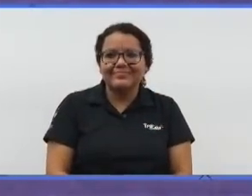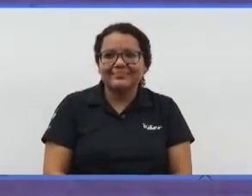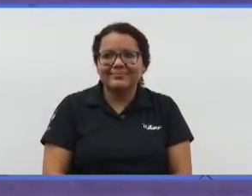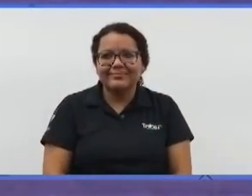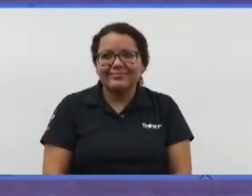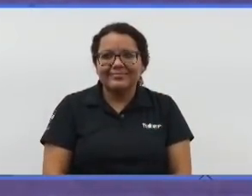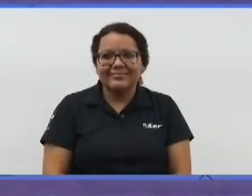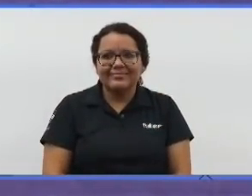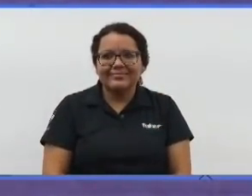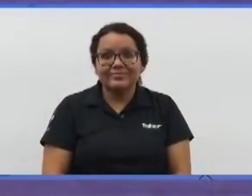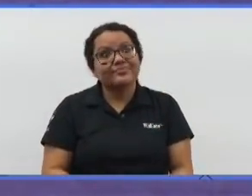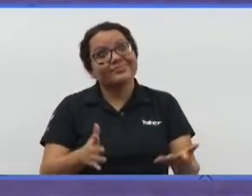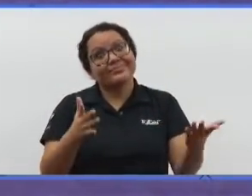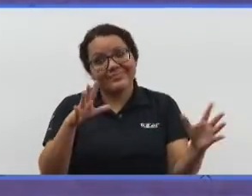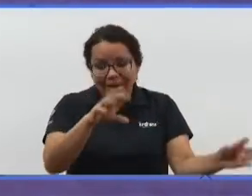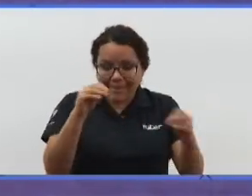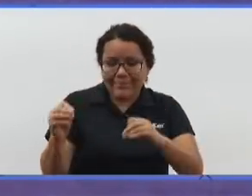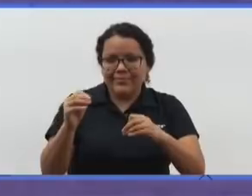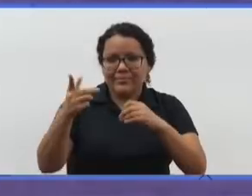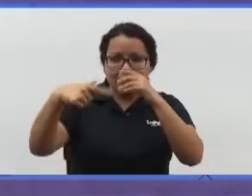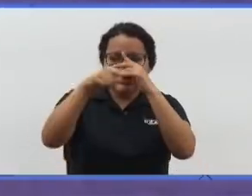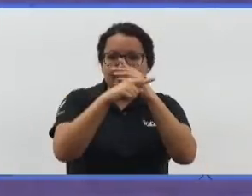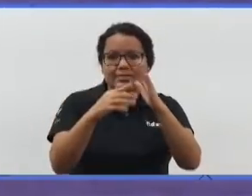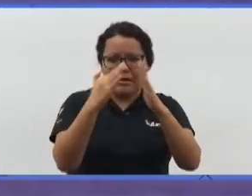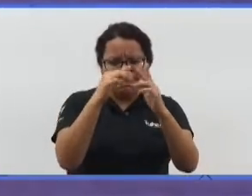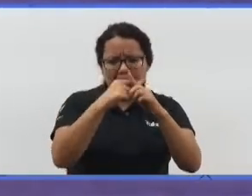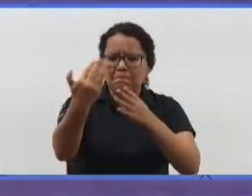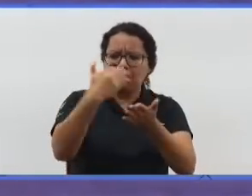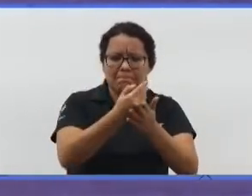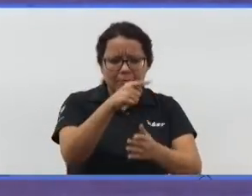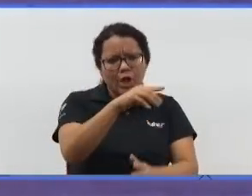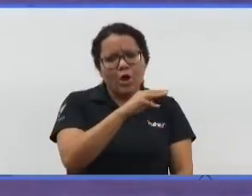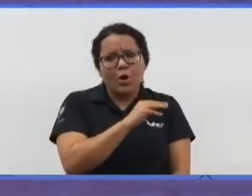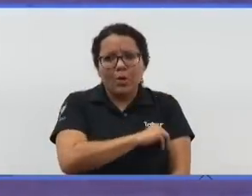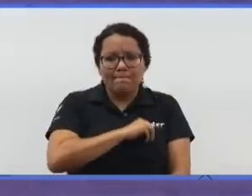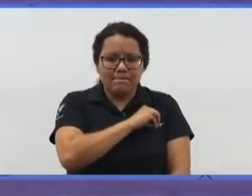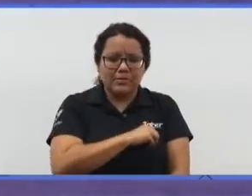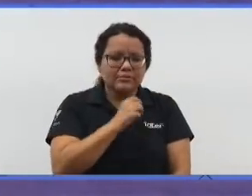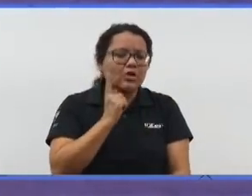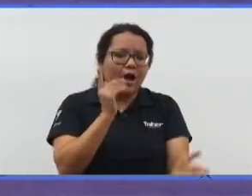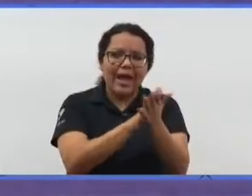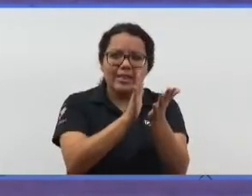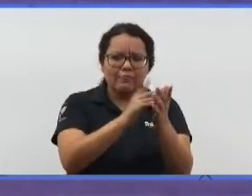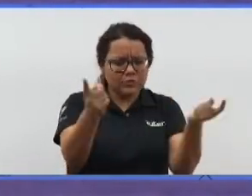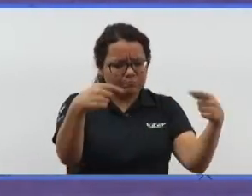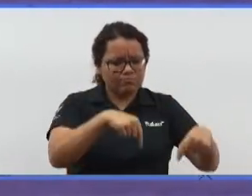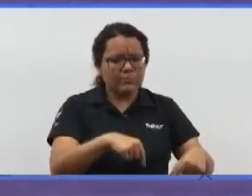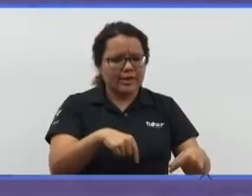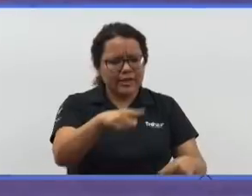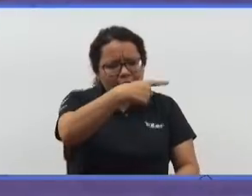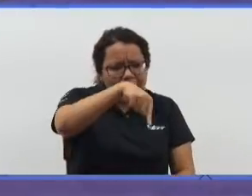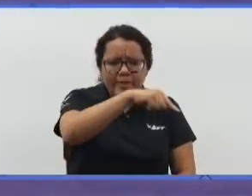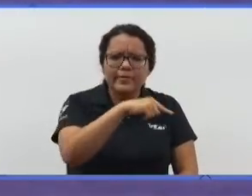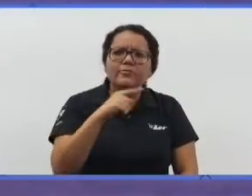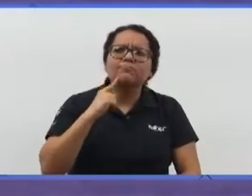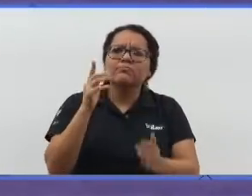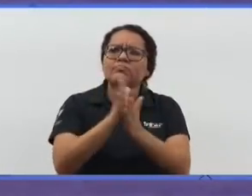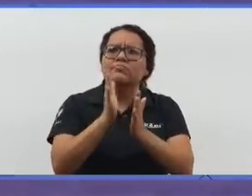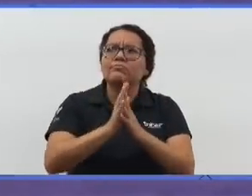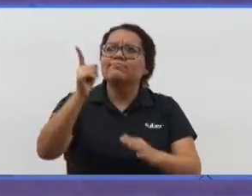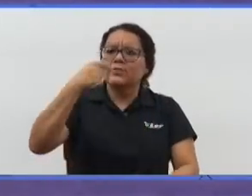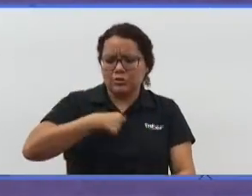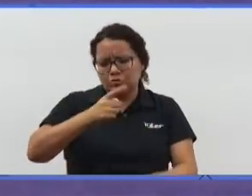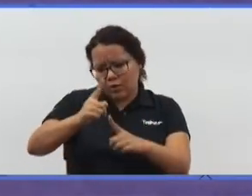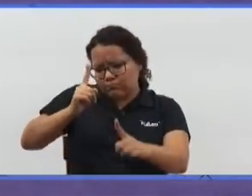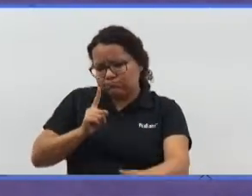y cuando vienes a la casa del señor estos jóvenes que lo hacen tan bien están cantando y adorando yo estoy atrás